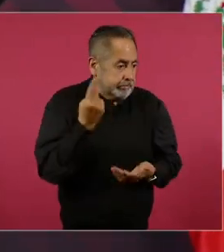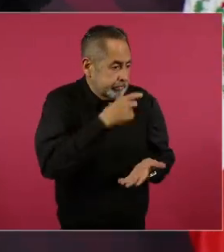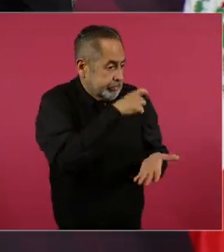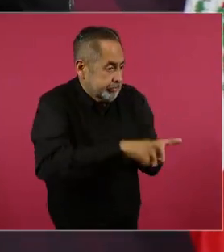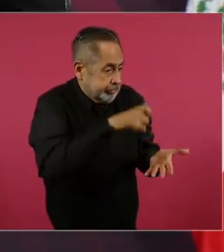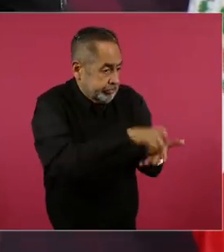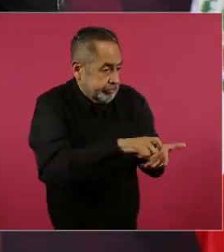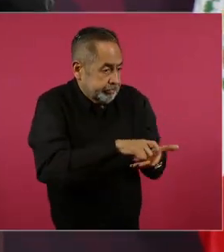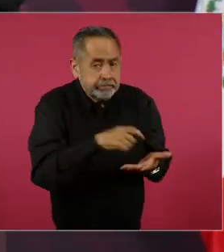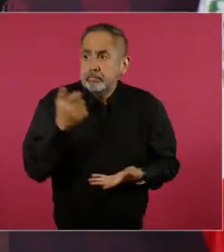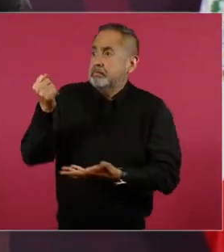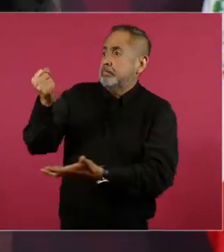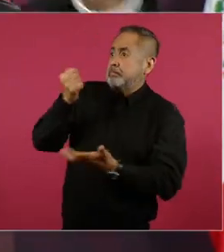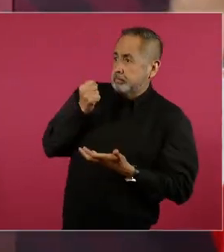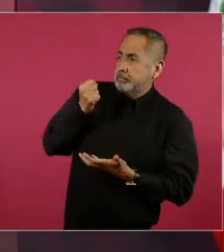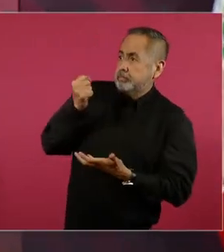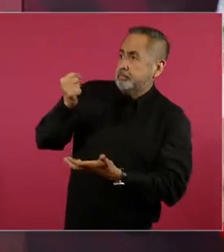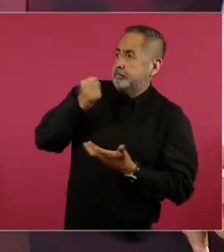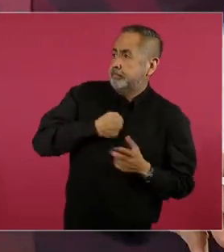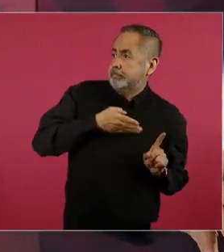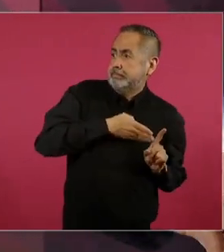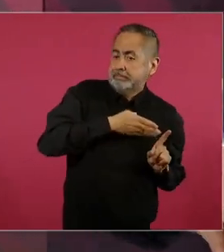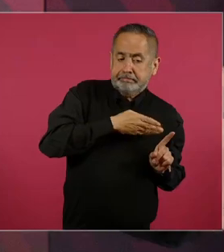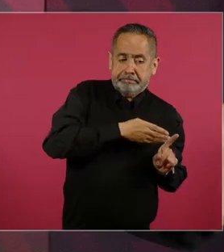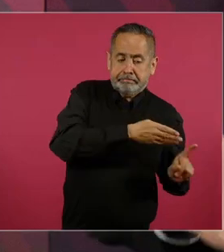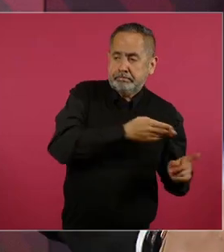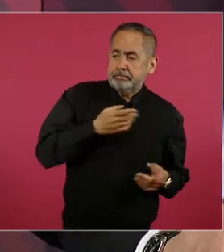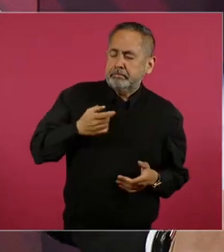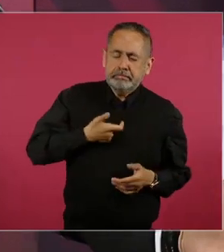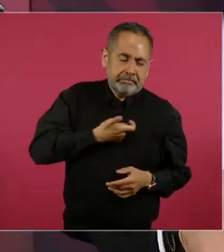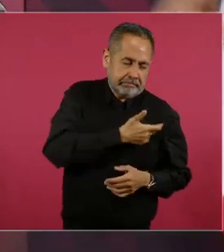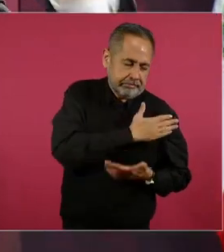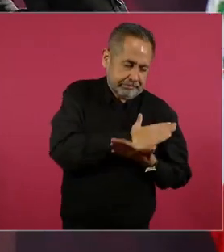Entonces, se estableció todo un método de trabajo.